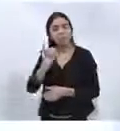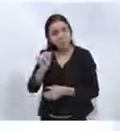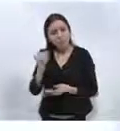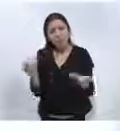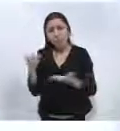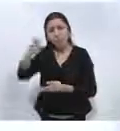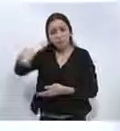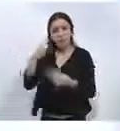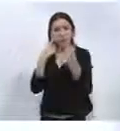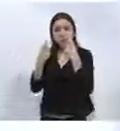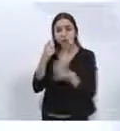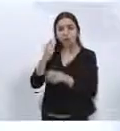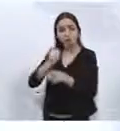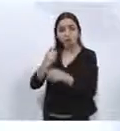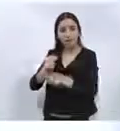el trabajo del Estado.